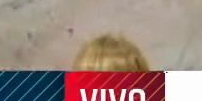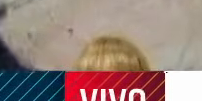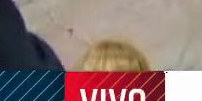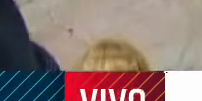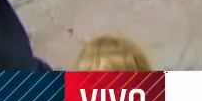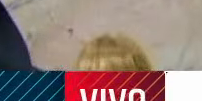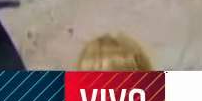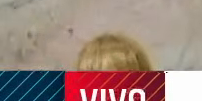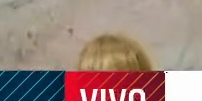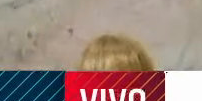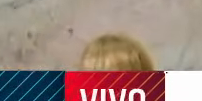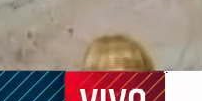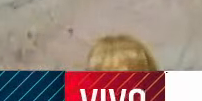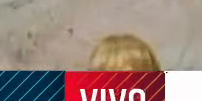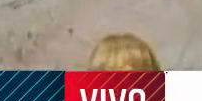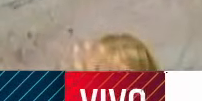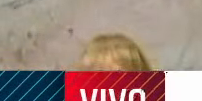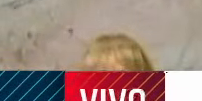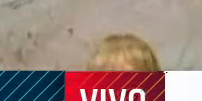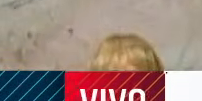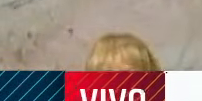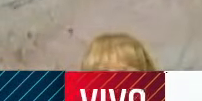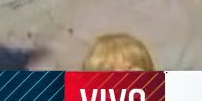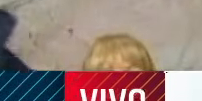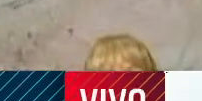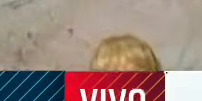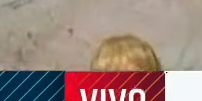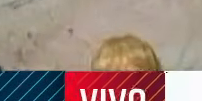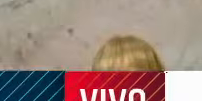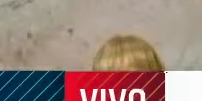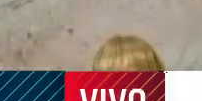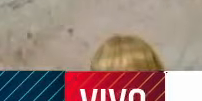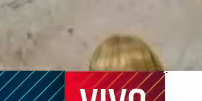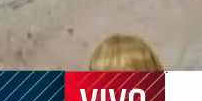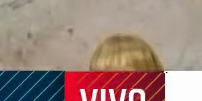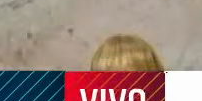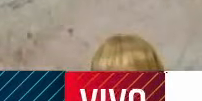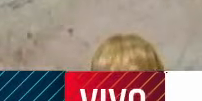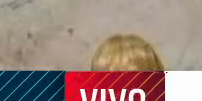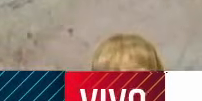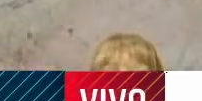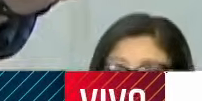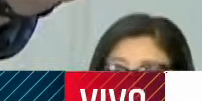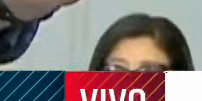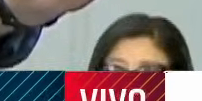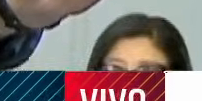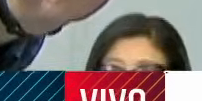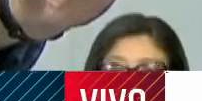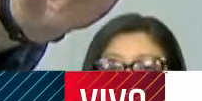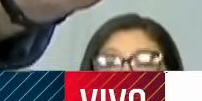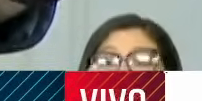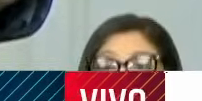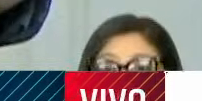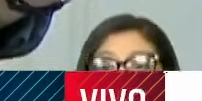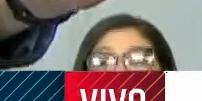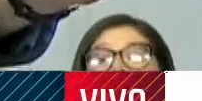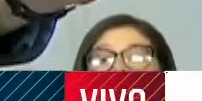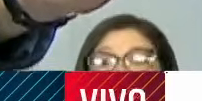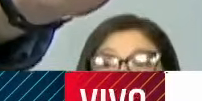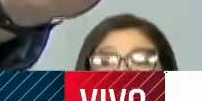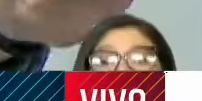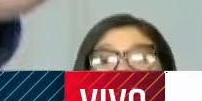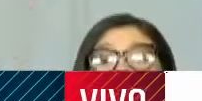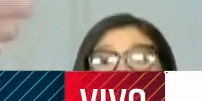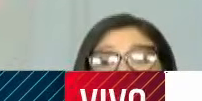como caer. Ya volvía al Senado, no podía el gobierno decirle a un aliado, che, me vas a demorar la sanción, porque la sanción ya estaba